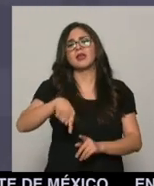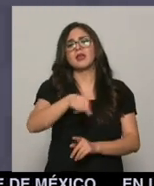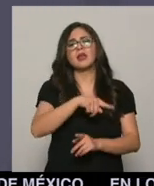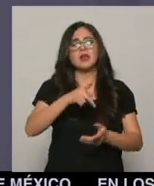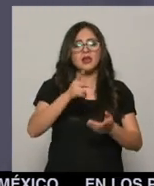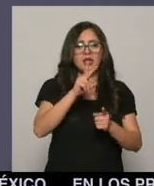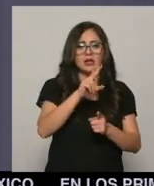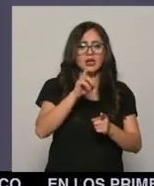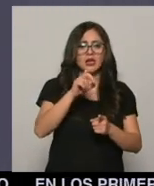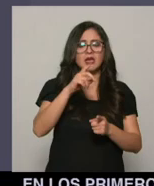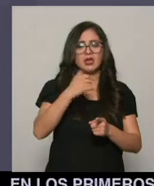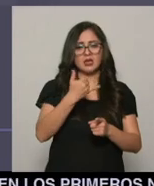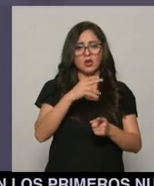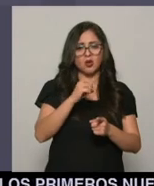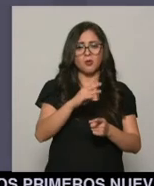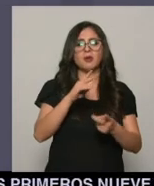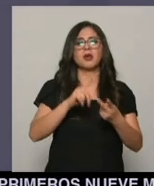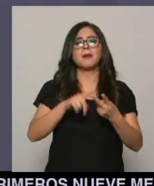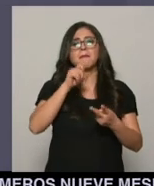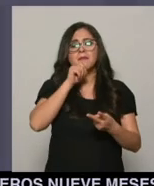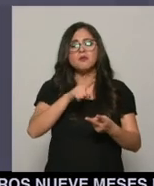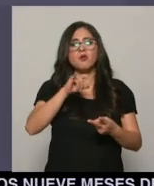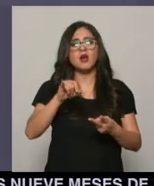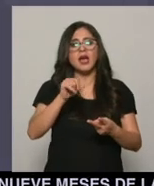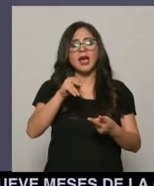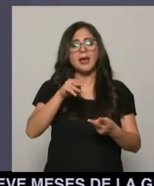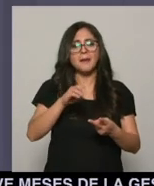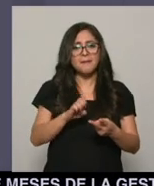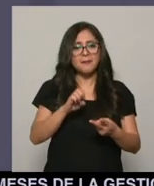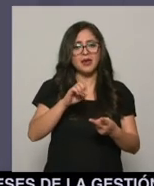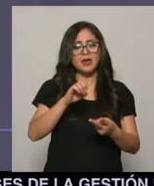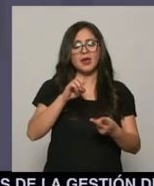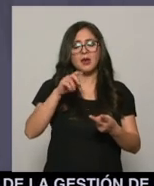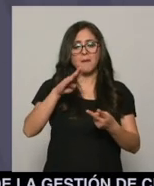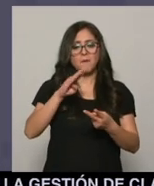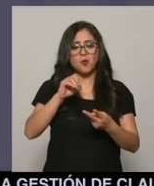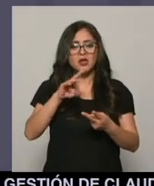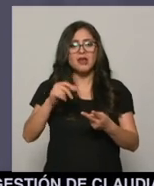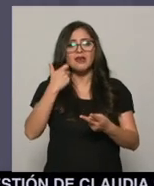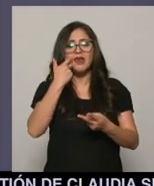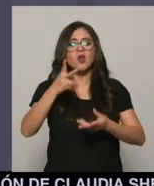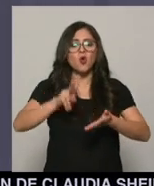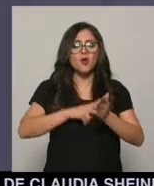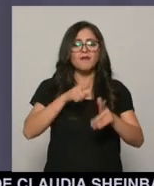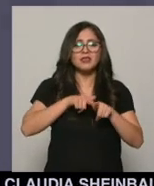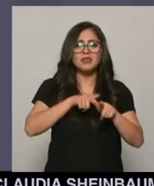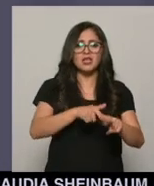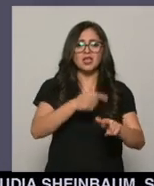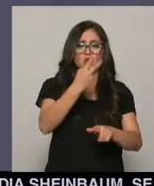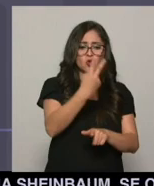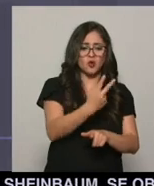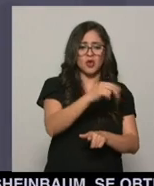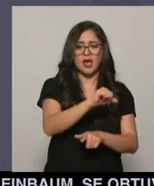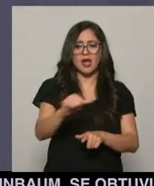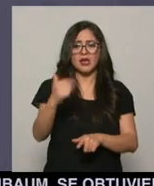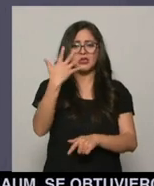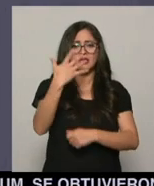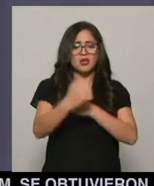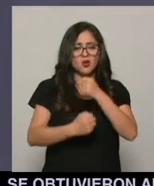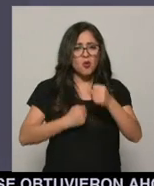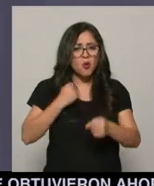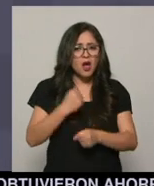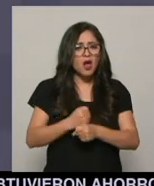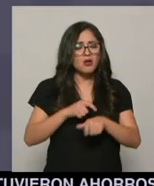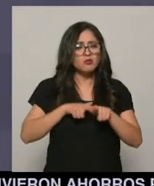Polensky, se quiere reelegir Jaime Bonilla, es decir, de manera ilegal ampliar de 2 a 5 años su mandato. Se